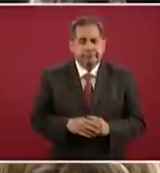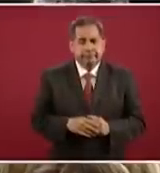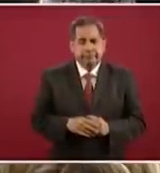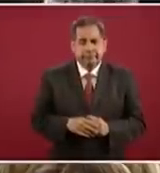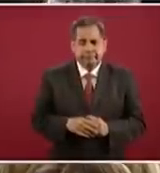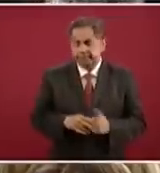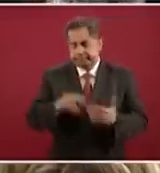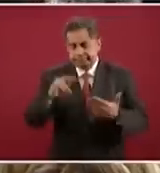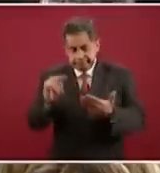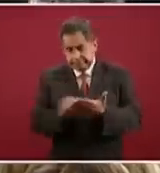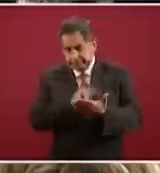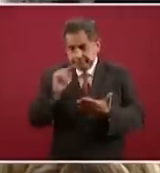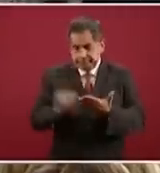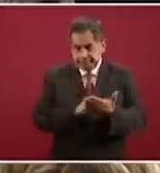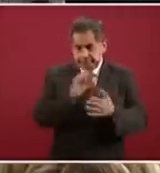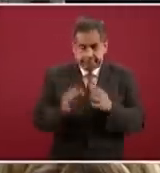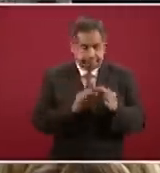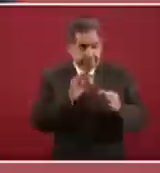Se firma